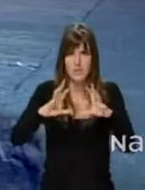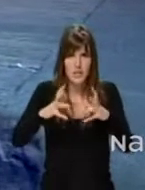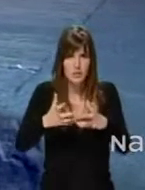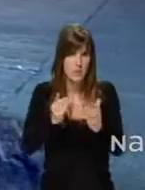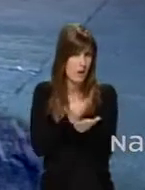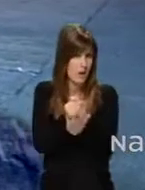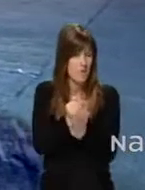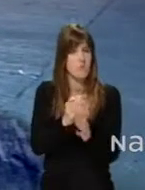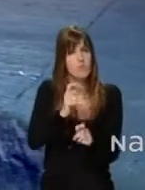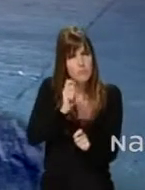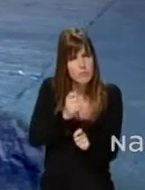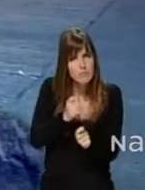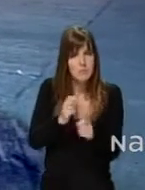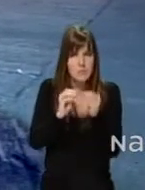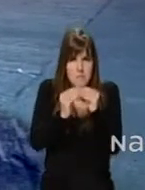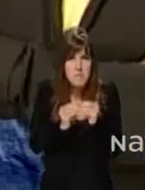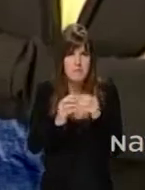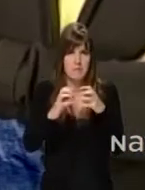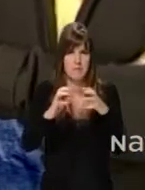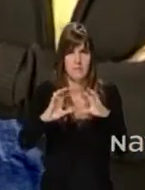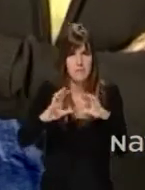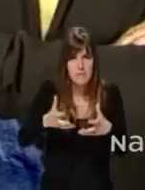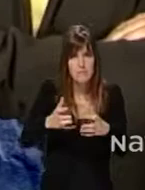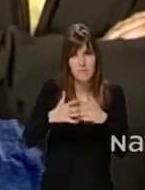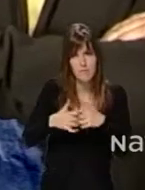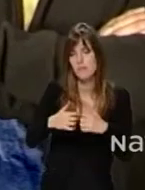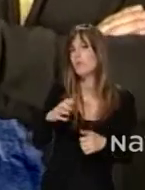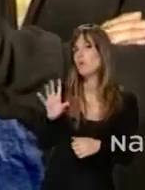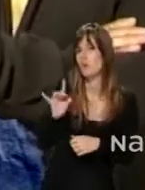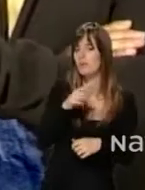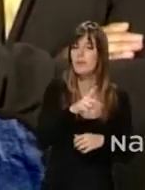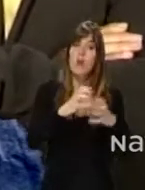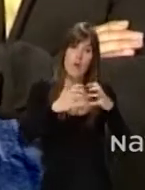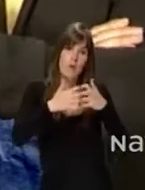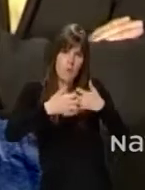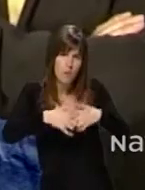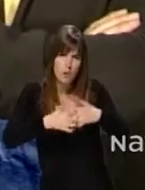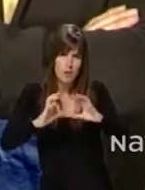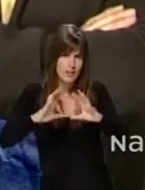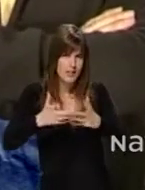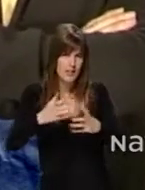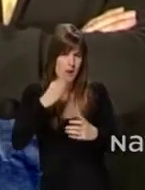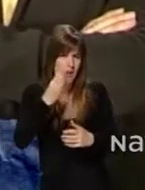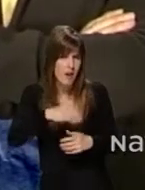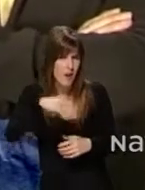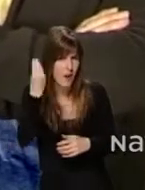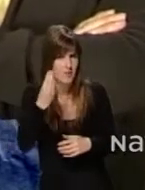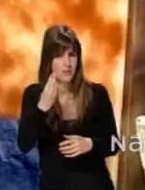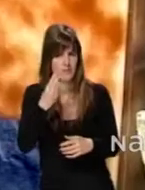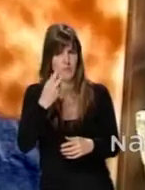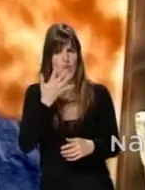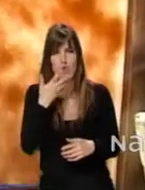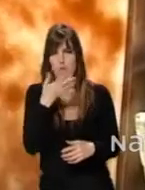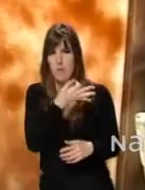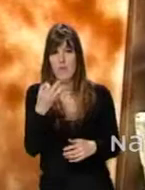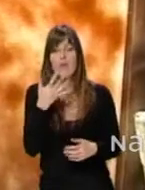y... Llegó a tal forma, tal dominio sobre las... sobre los tractores, por ejemplo, que